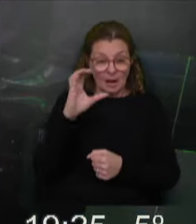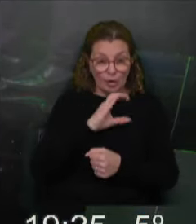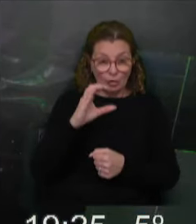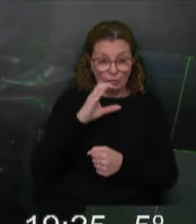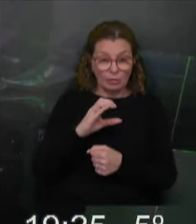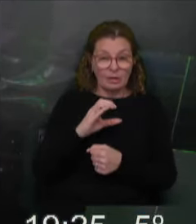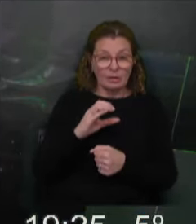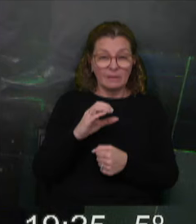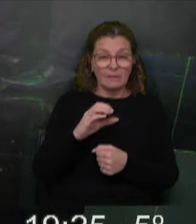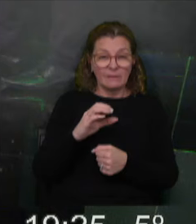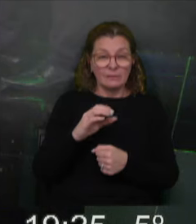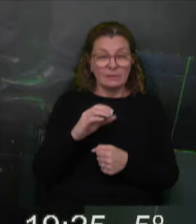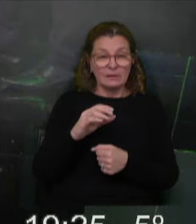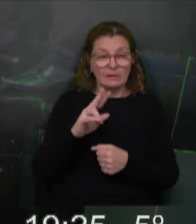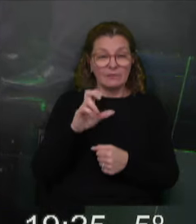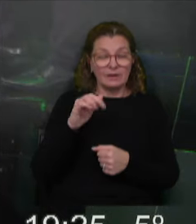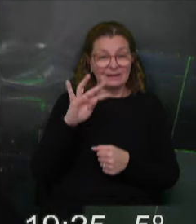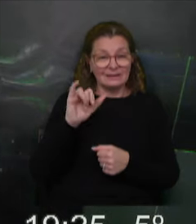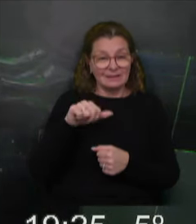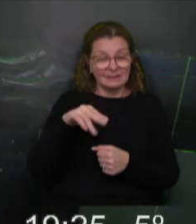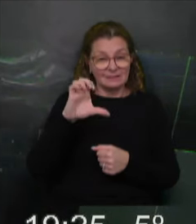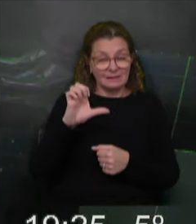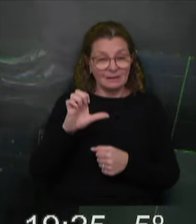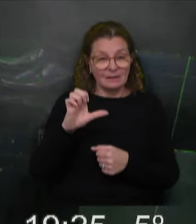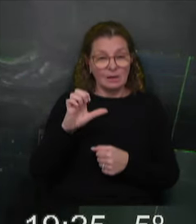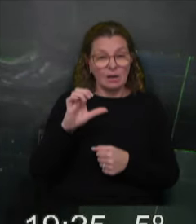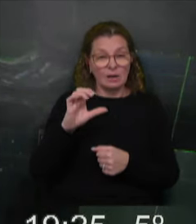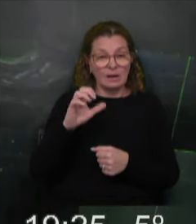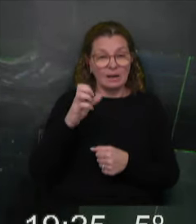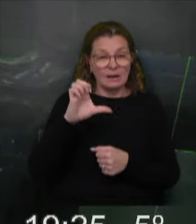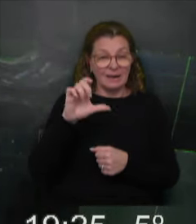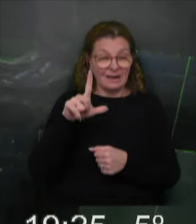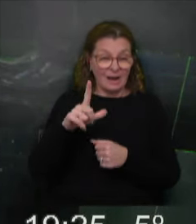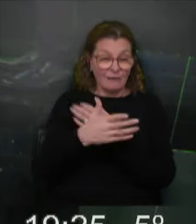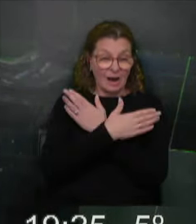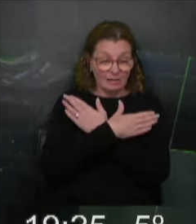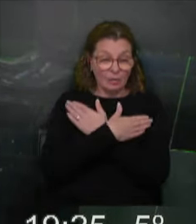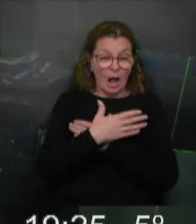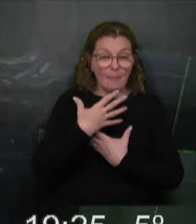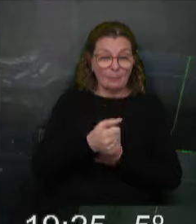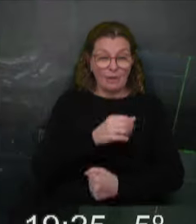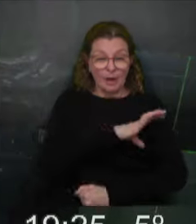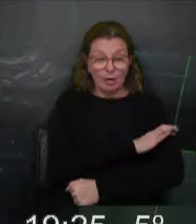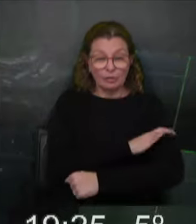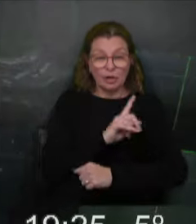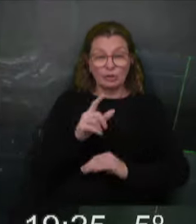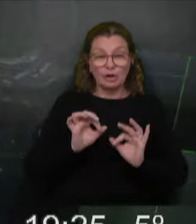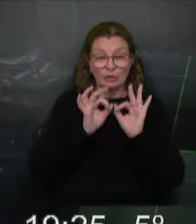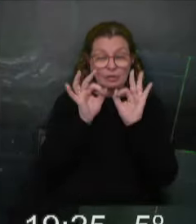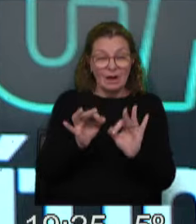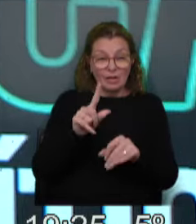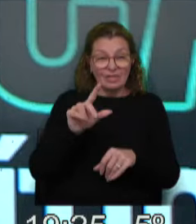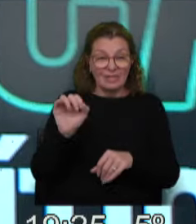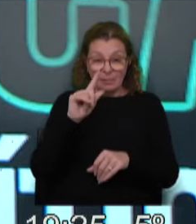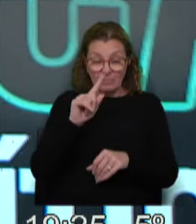vertiente y el abrazo que apoyaban la candidatura de yamandu ors no y hay otros que no llegaron a los 10,000 votos pero